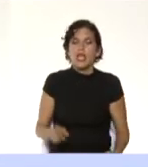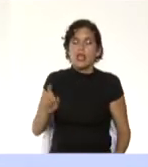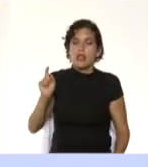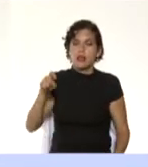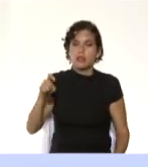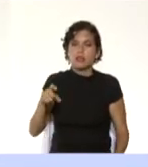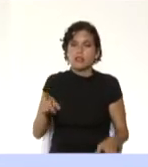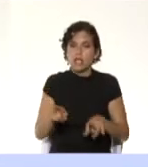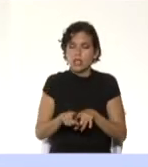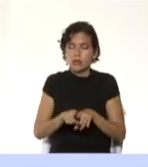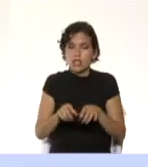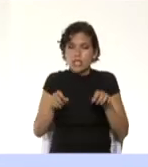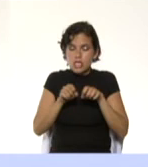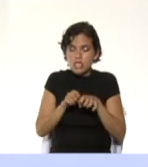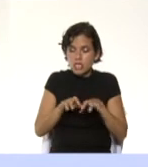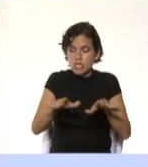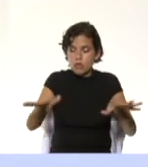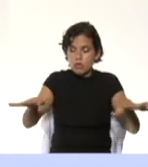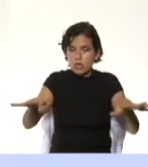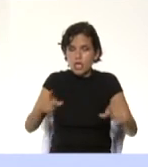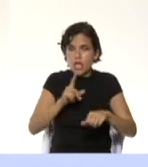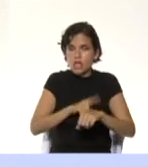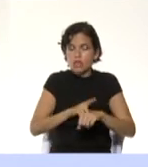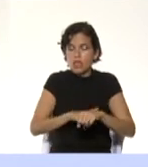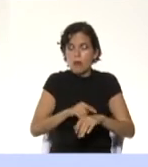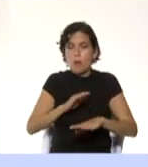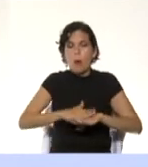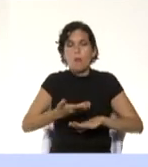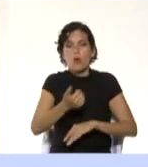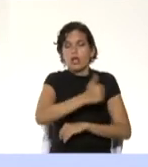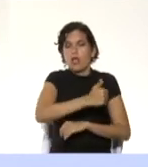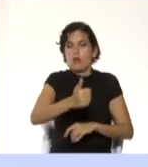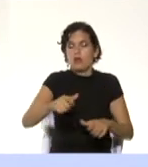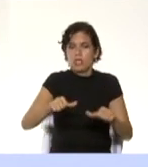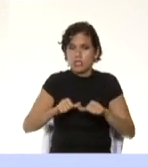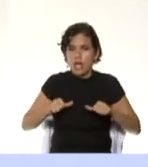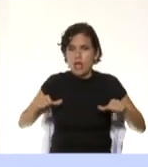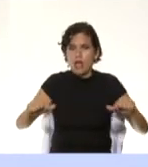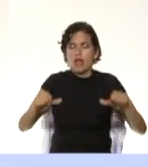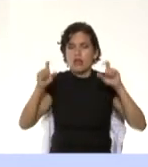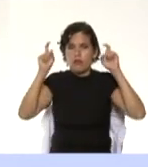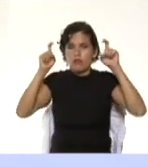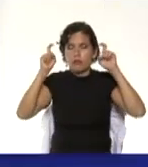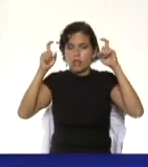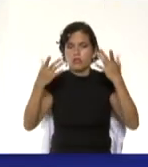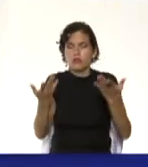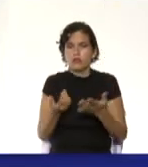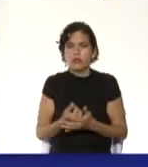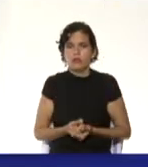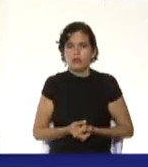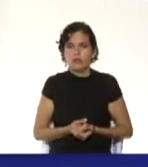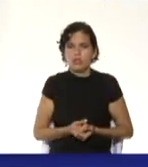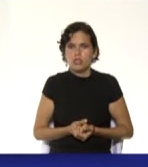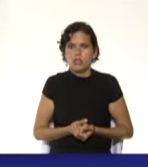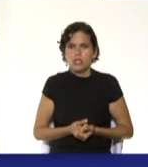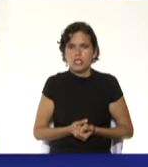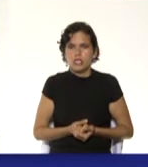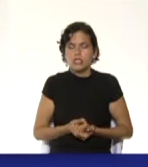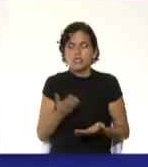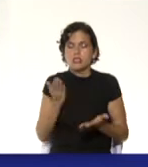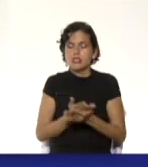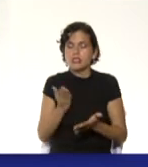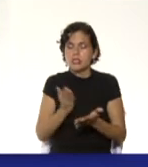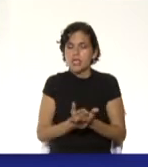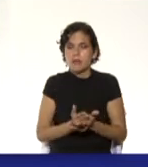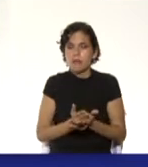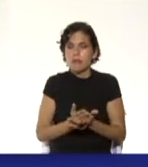necesario entonces distribuir el tiempo por cada una de esas áreas de formación. Debes colocarlo siempre en forma